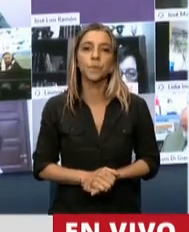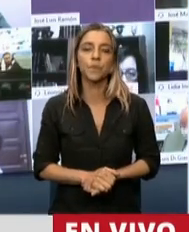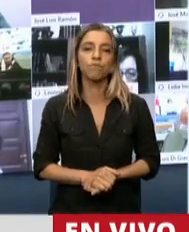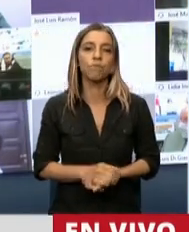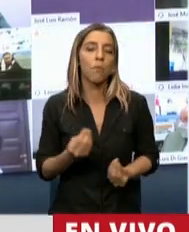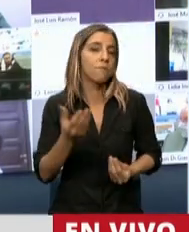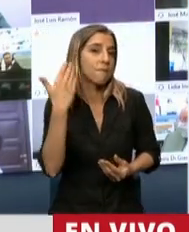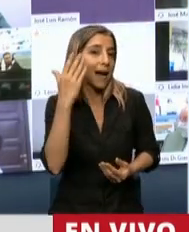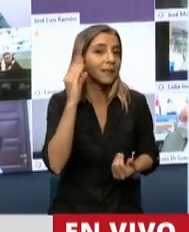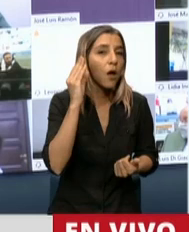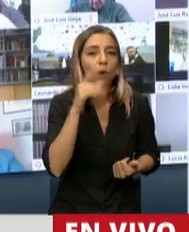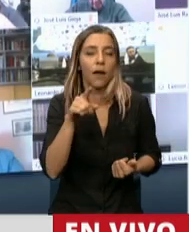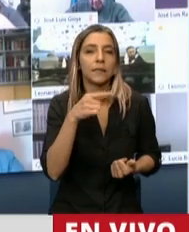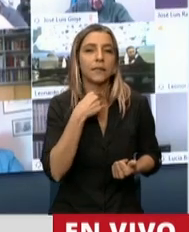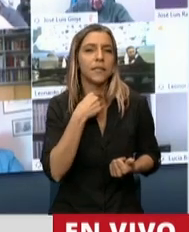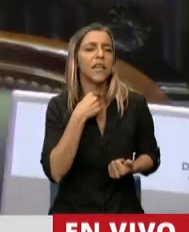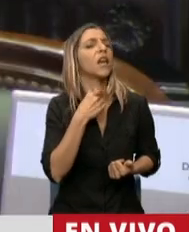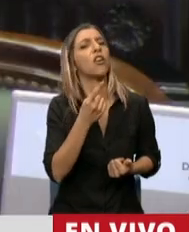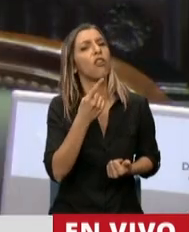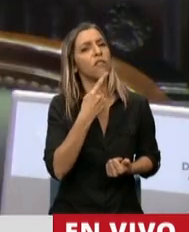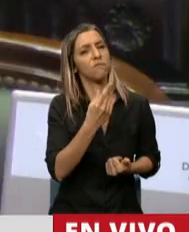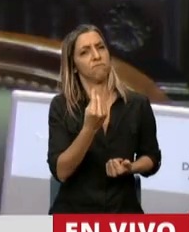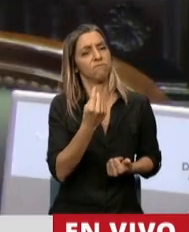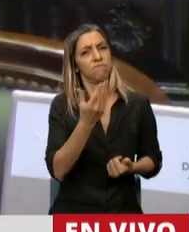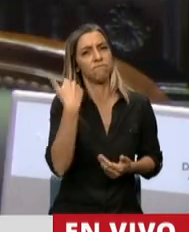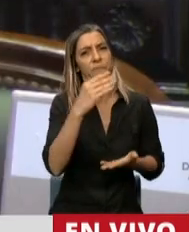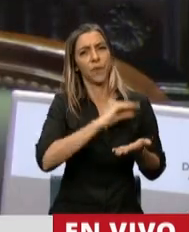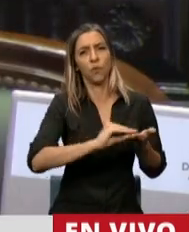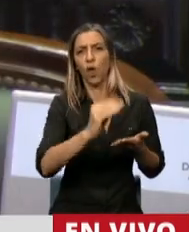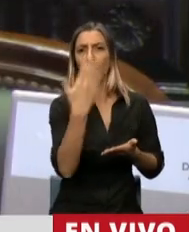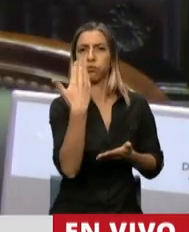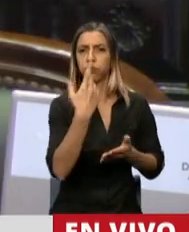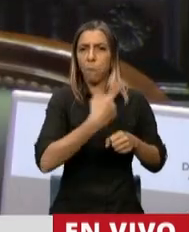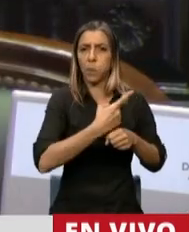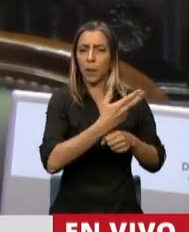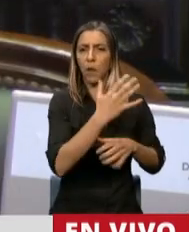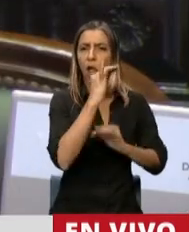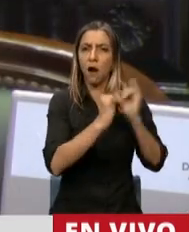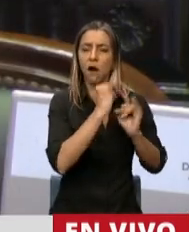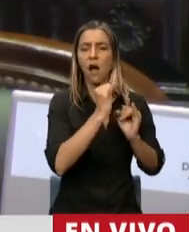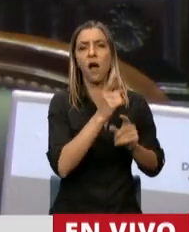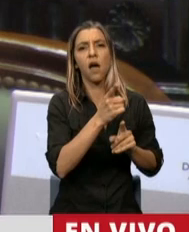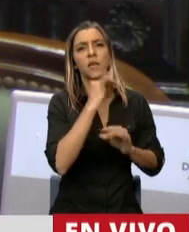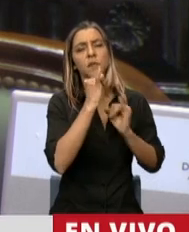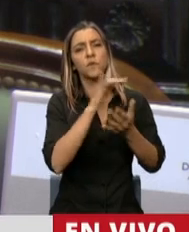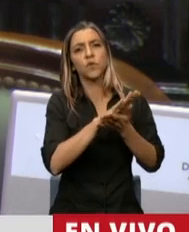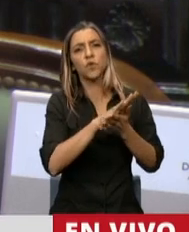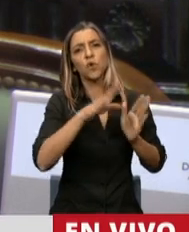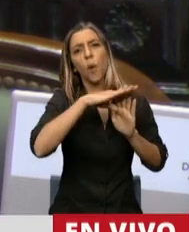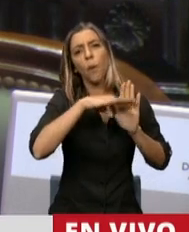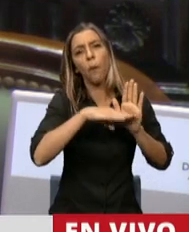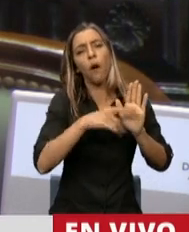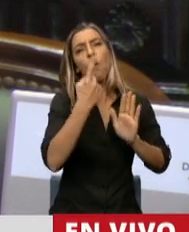En primer lugar, me deja muy preocupada el miembro informante cuando dice que las cláusulas de confidencialidad de